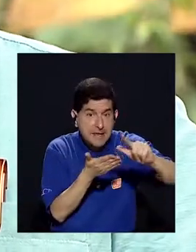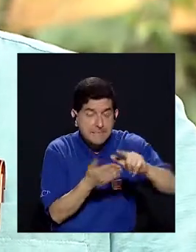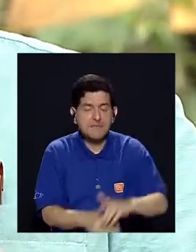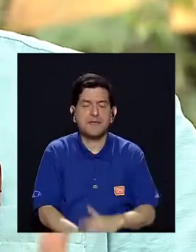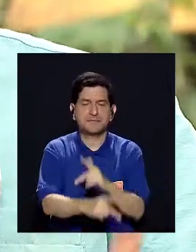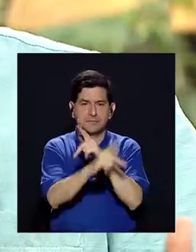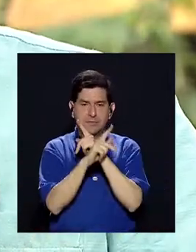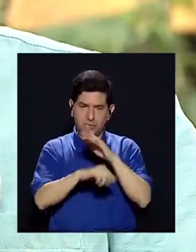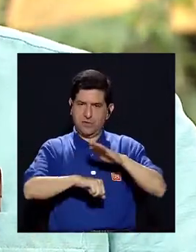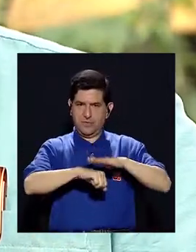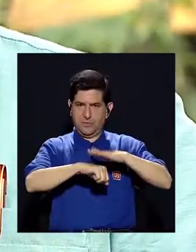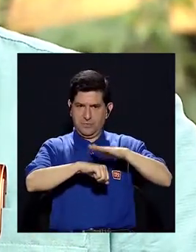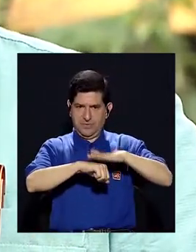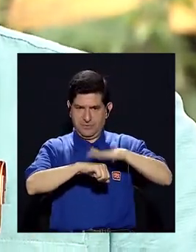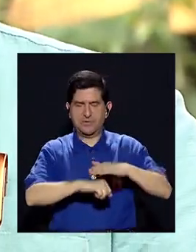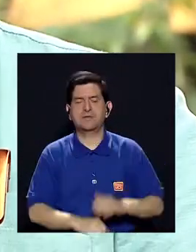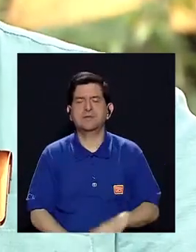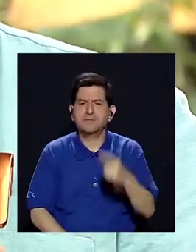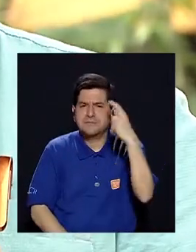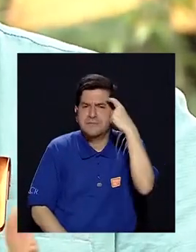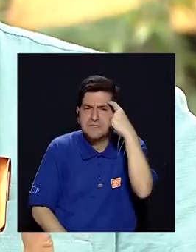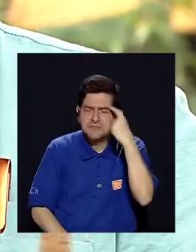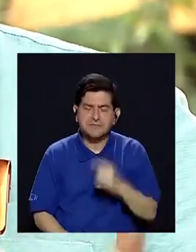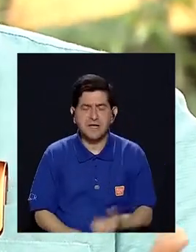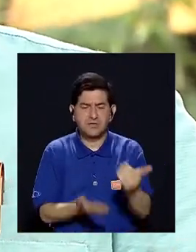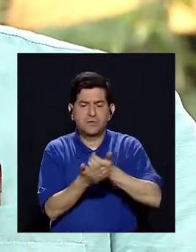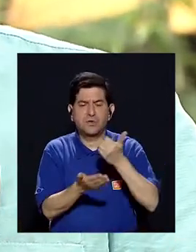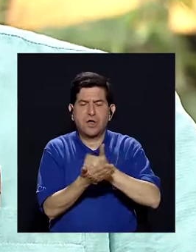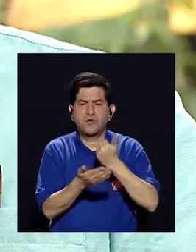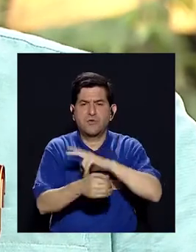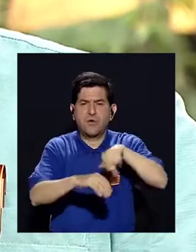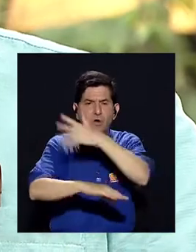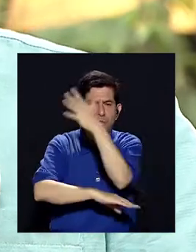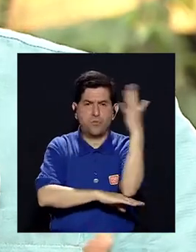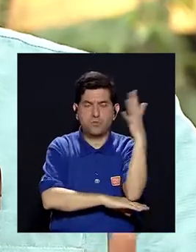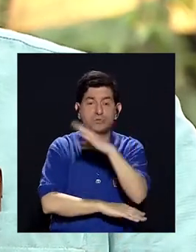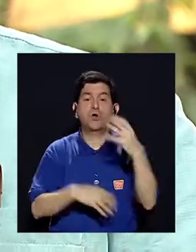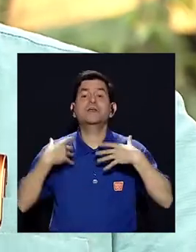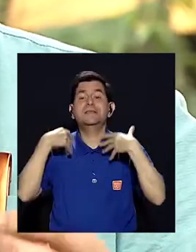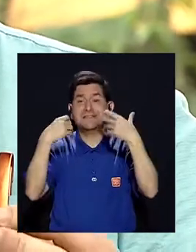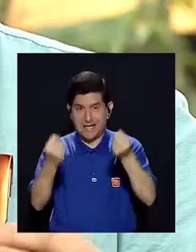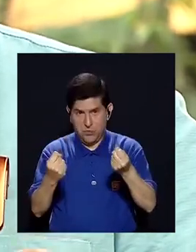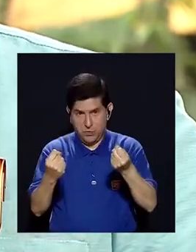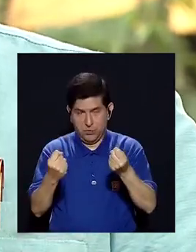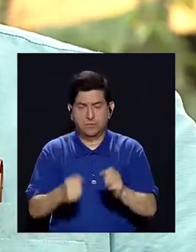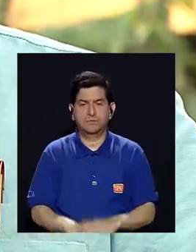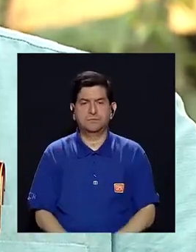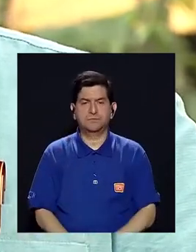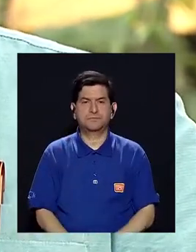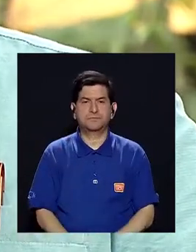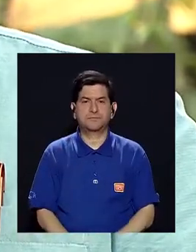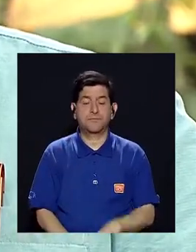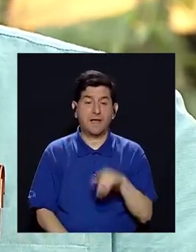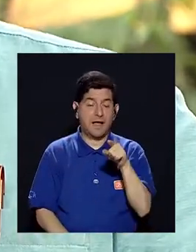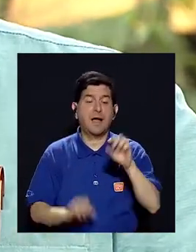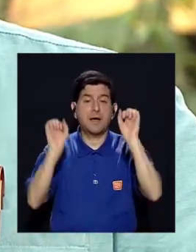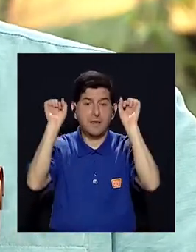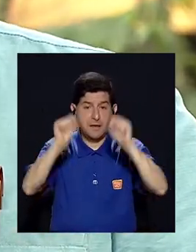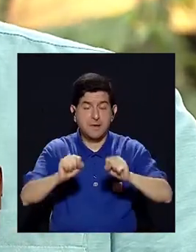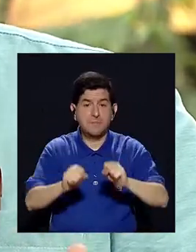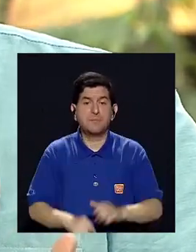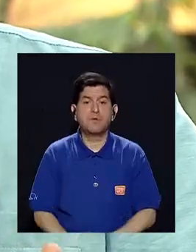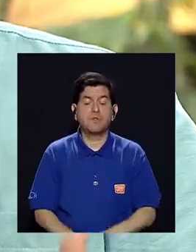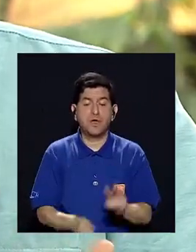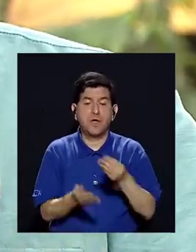sanitarias, de protección a los recursos naturales, de protección a la salud, para llevar a